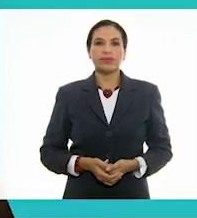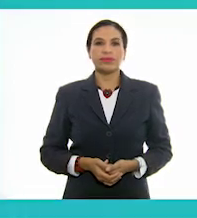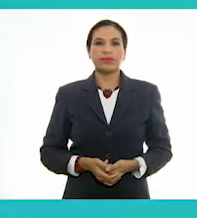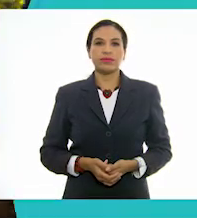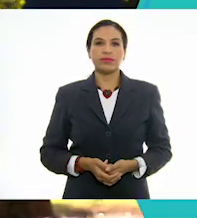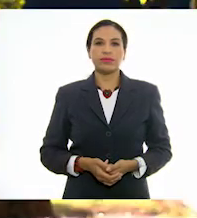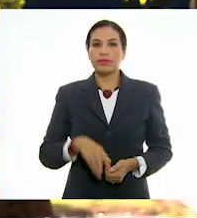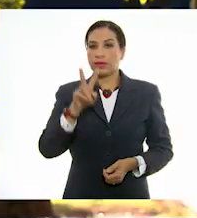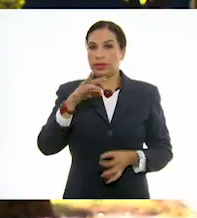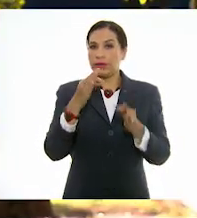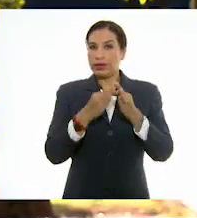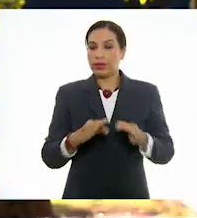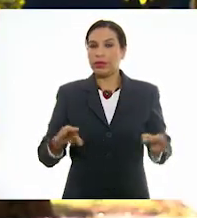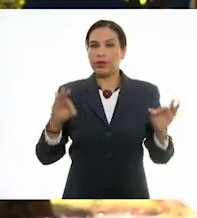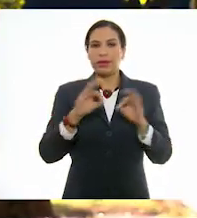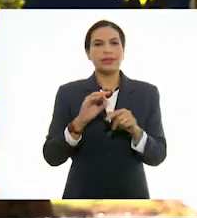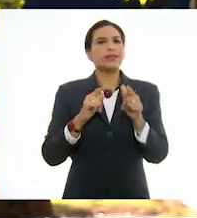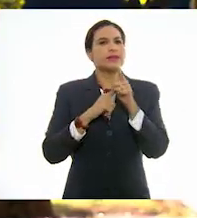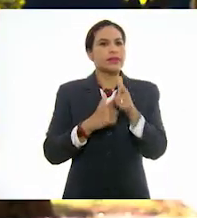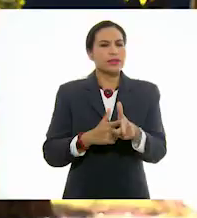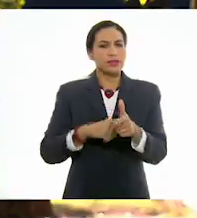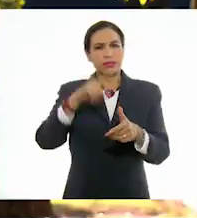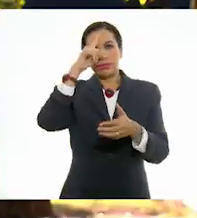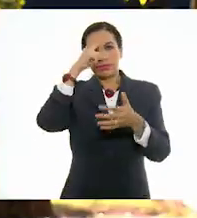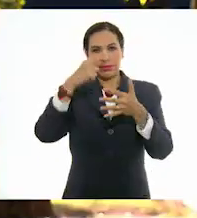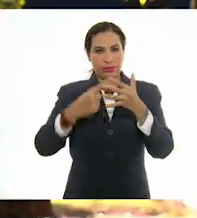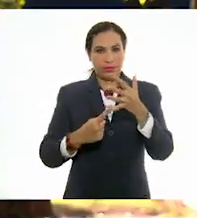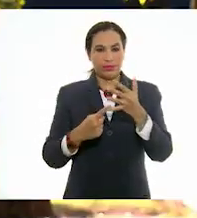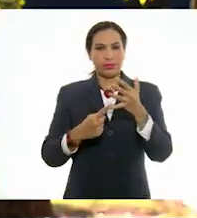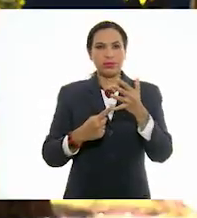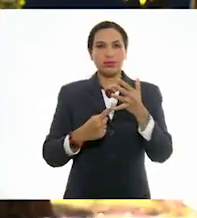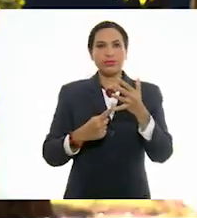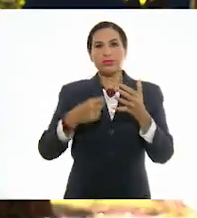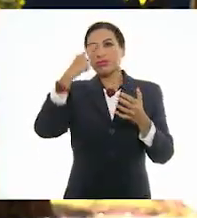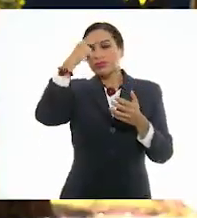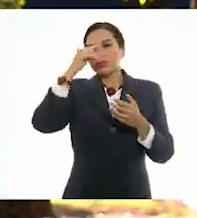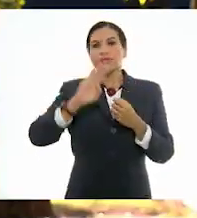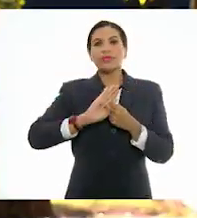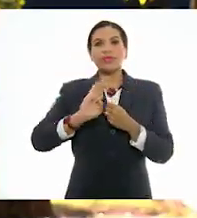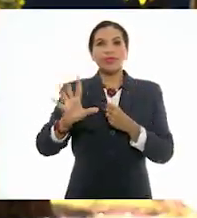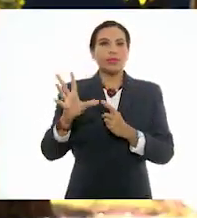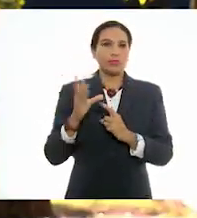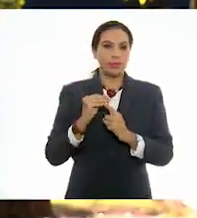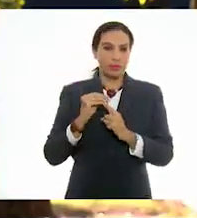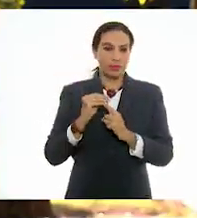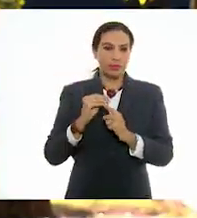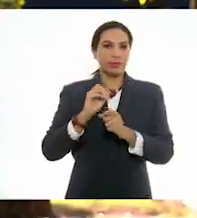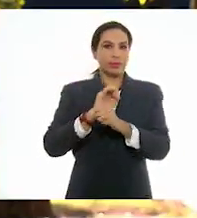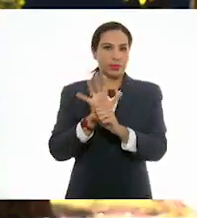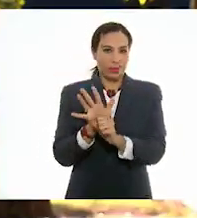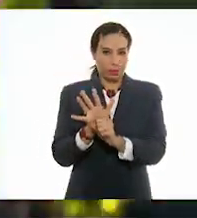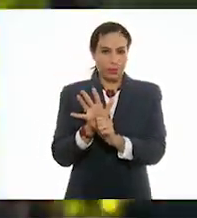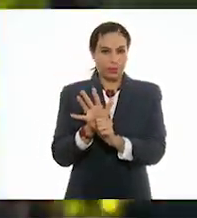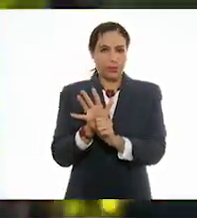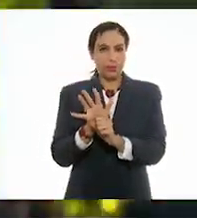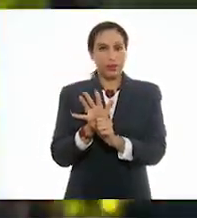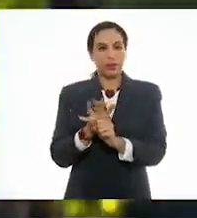Es muy importante continuar con las recomendaciones para evitar contagios de COVID.